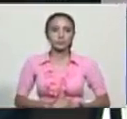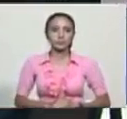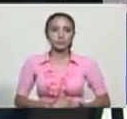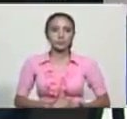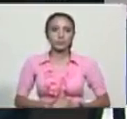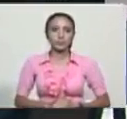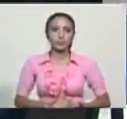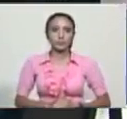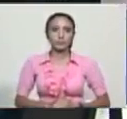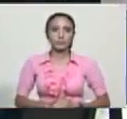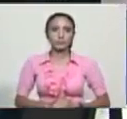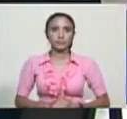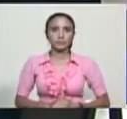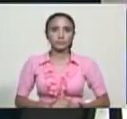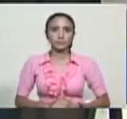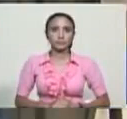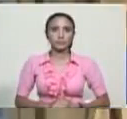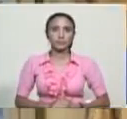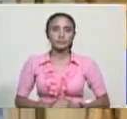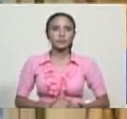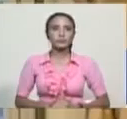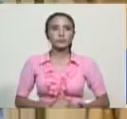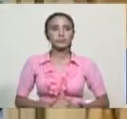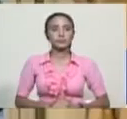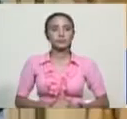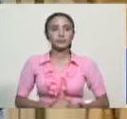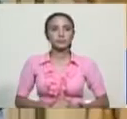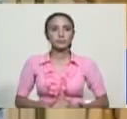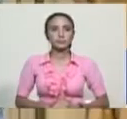Venezuela. Bueno, nuevamente quiero